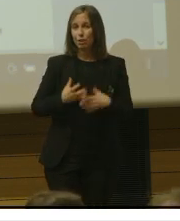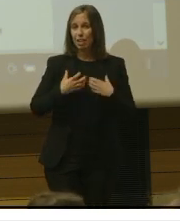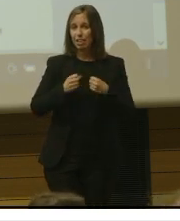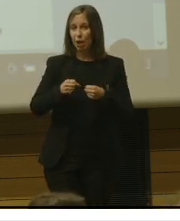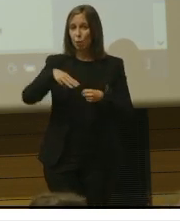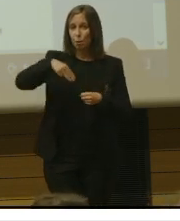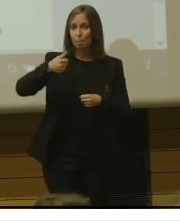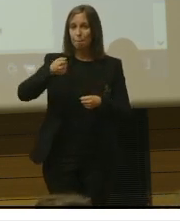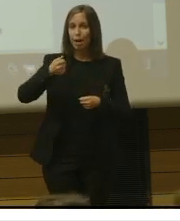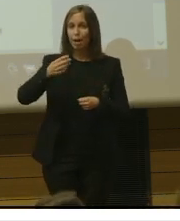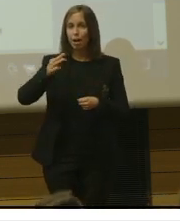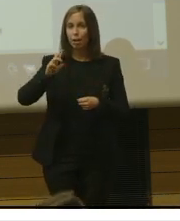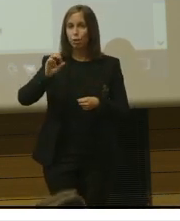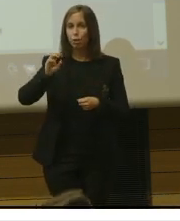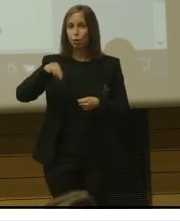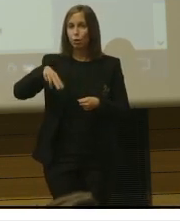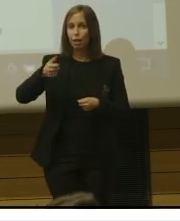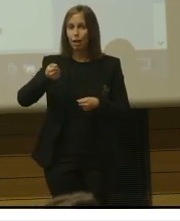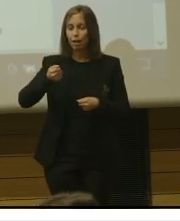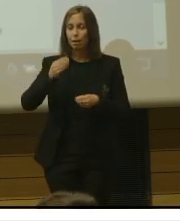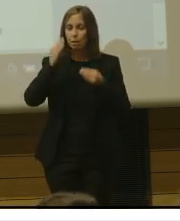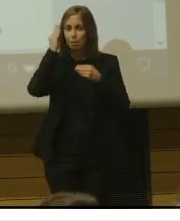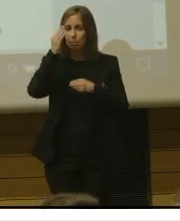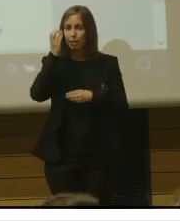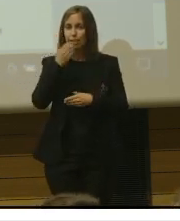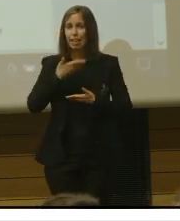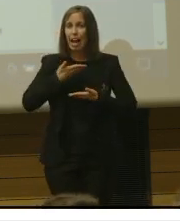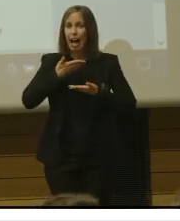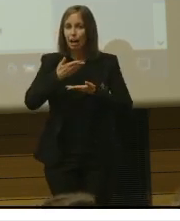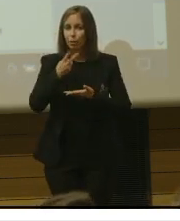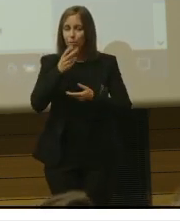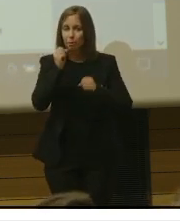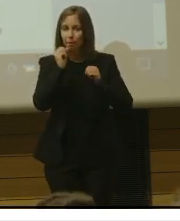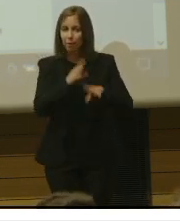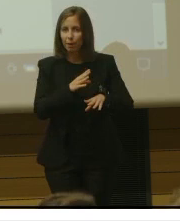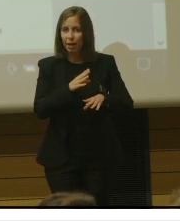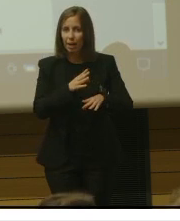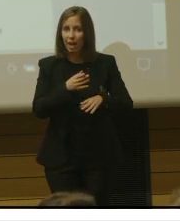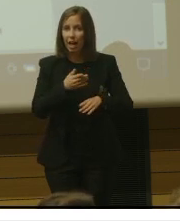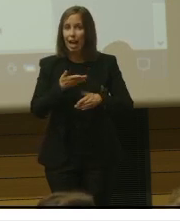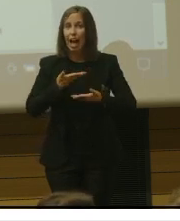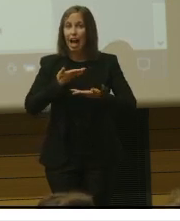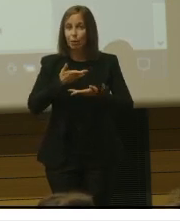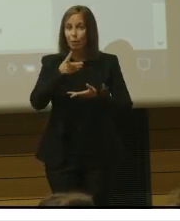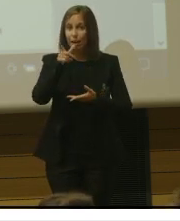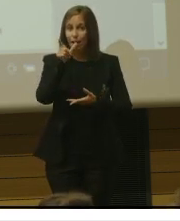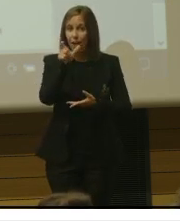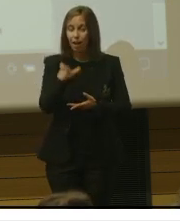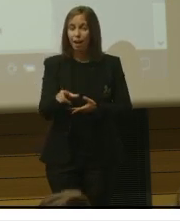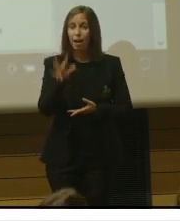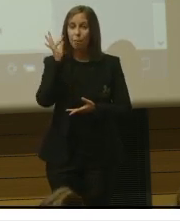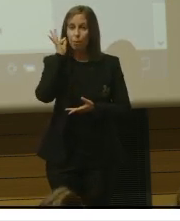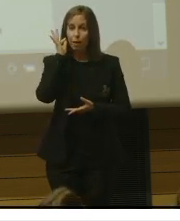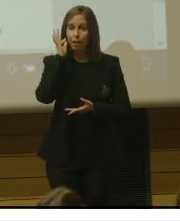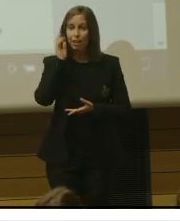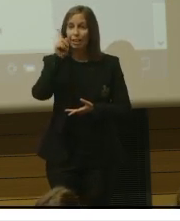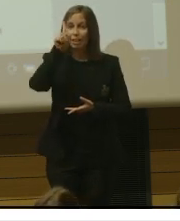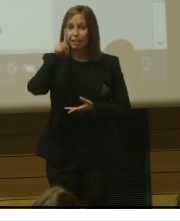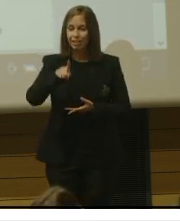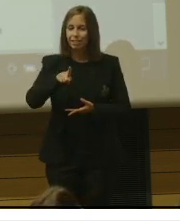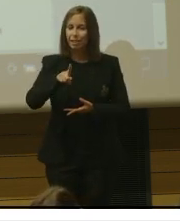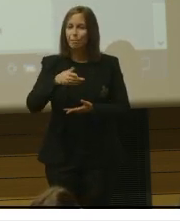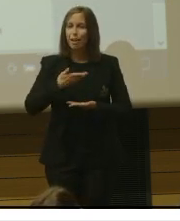con estas mujeres, piensan que si ayudan a que esta chica deje de fumar, no solamente están ayudando a la chica, sino también este es un trabajo doble, ¿no? Están ayudando